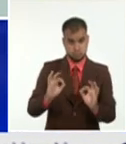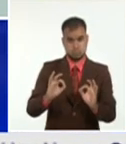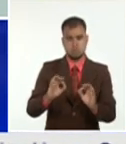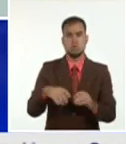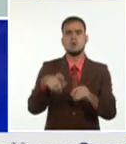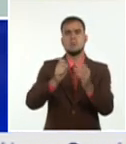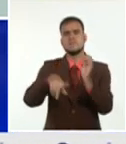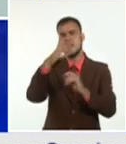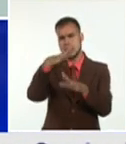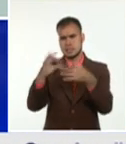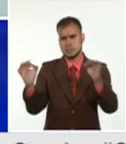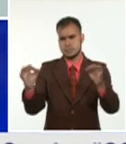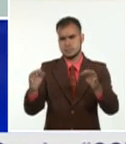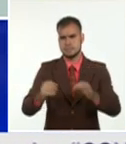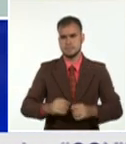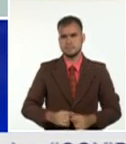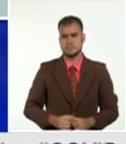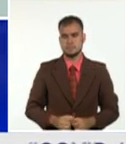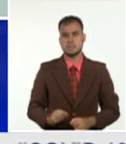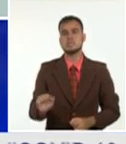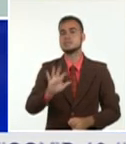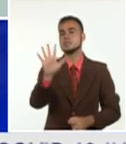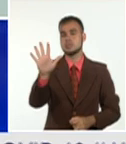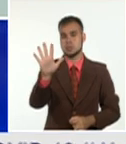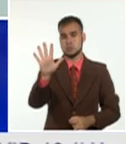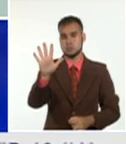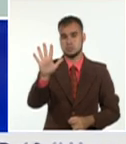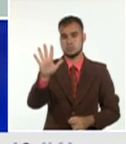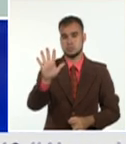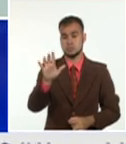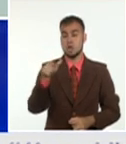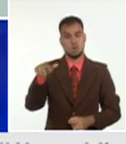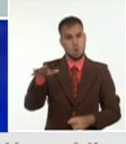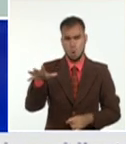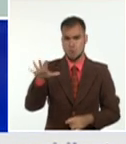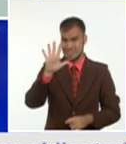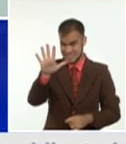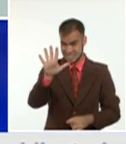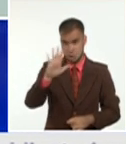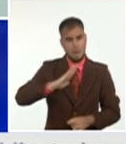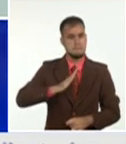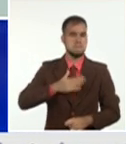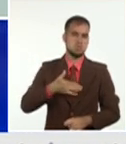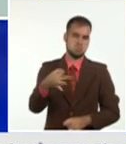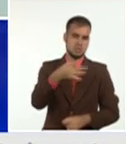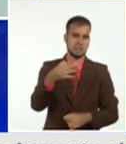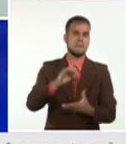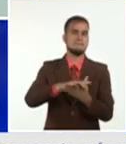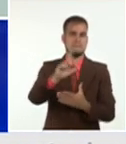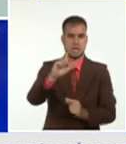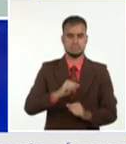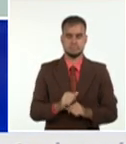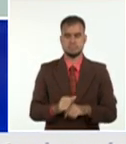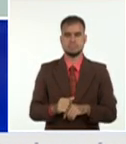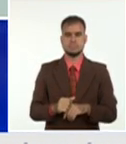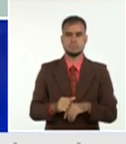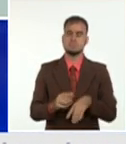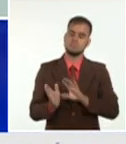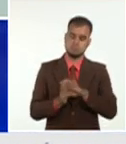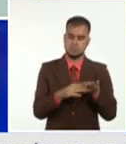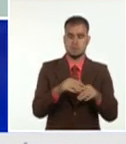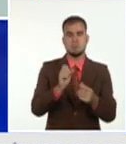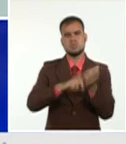de Artemisa, 5 casos, todos del Mariel, de la provincia de La Habana, 6